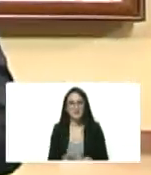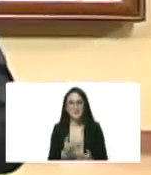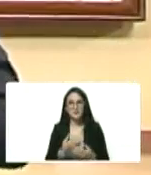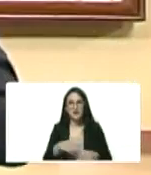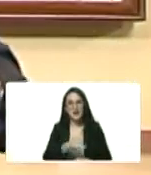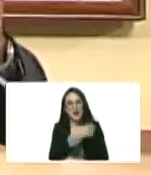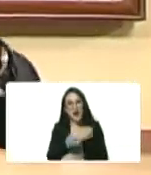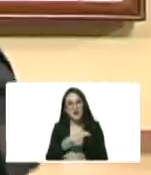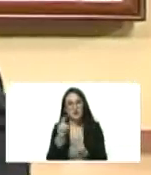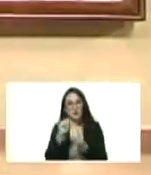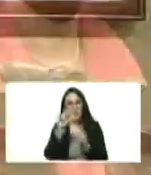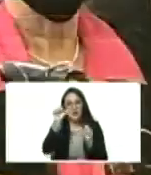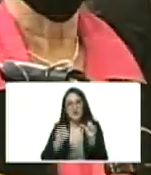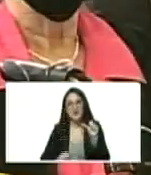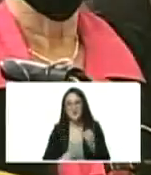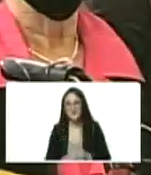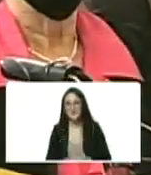canto, en la palabra,